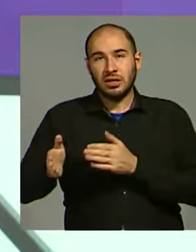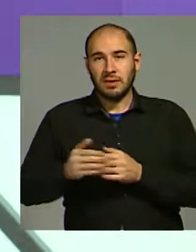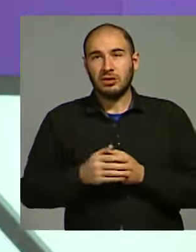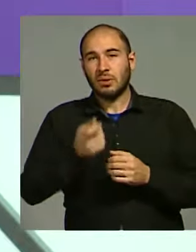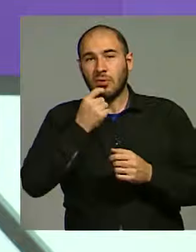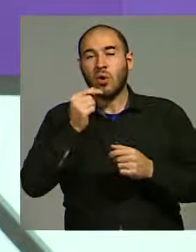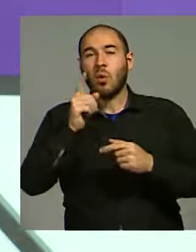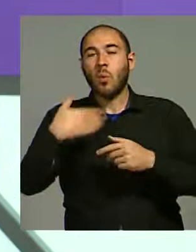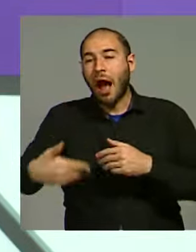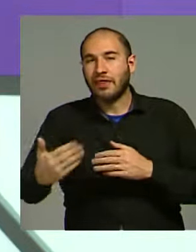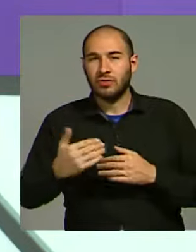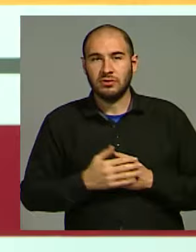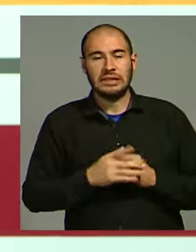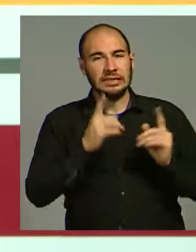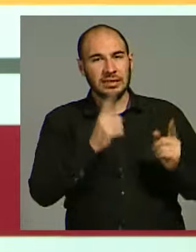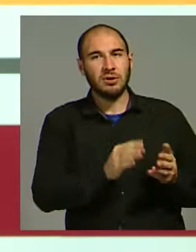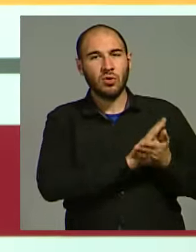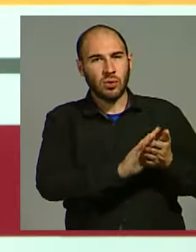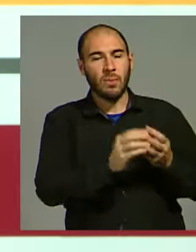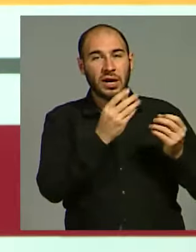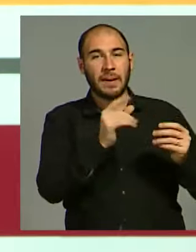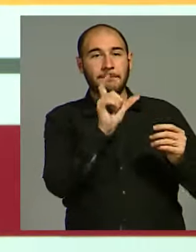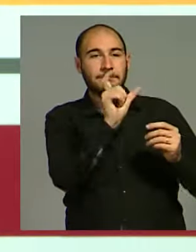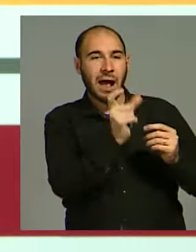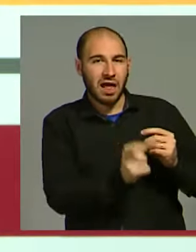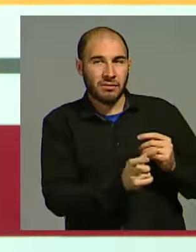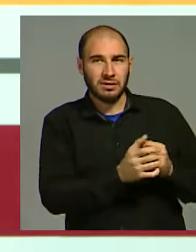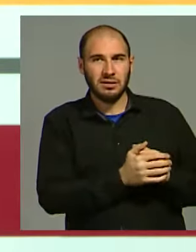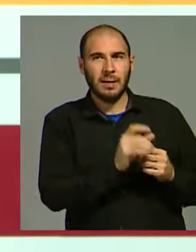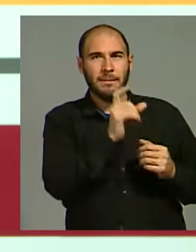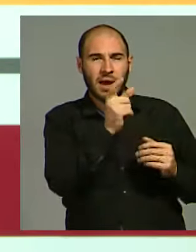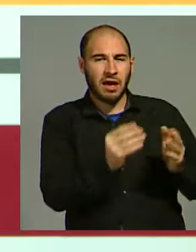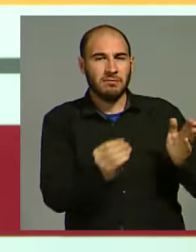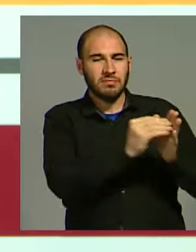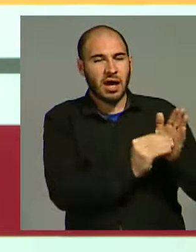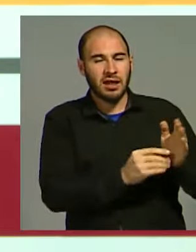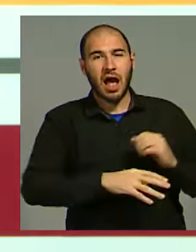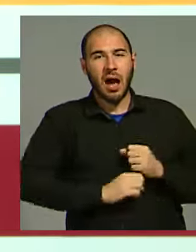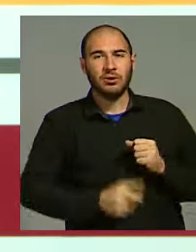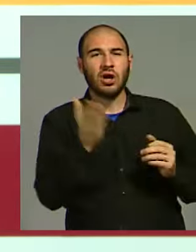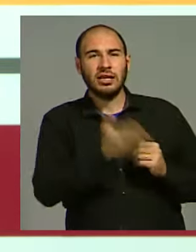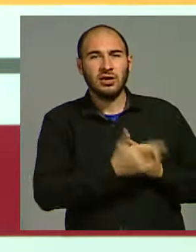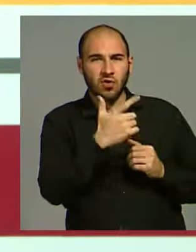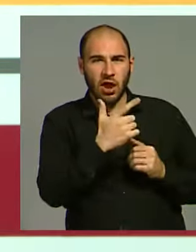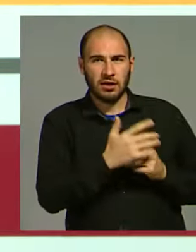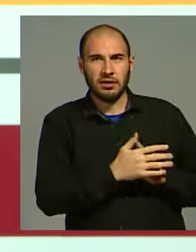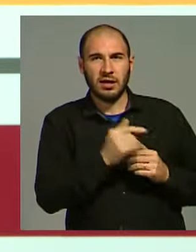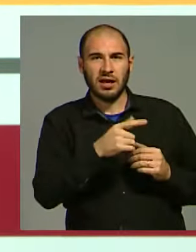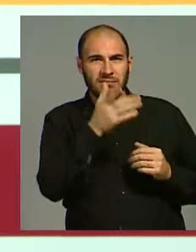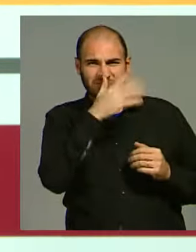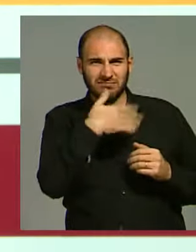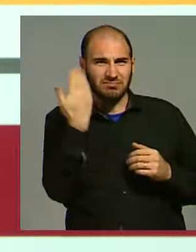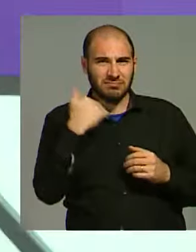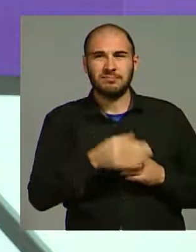qué casos. Y además se actualizó porque digamos que los términos en los cuales se encuadraba la posibilidad del aborto no punible eran arcaicos casi,